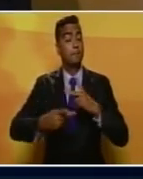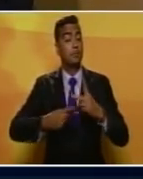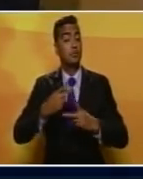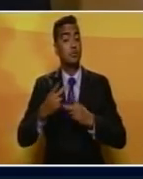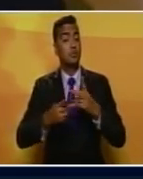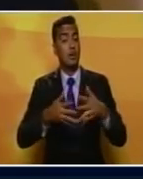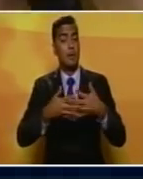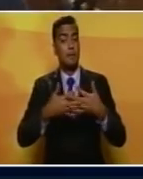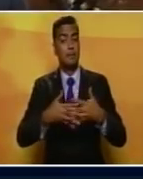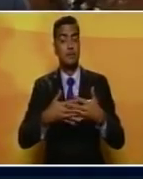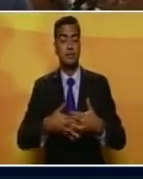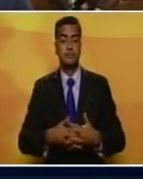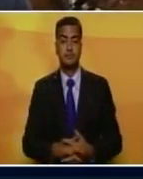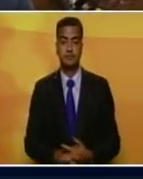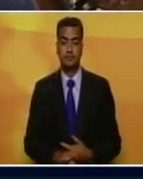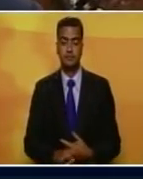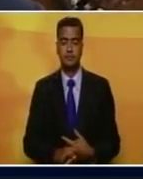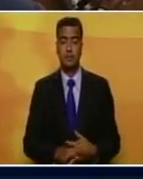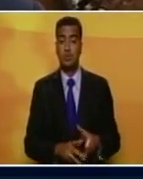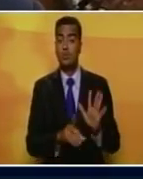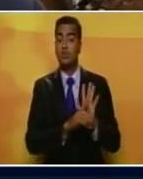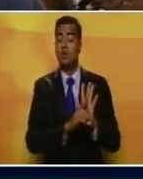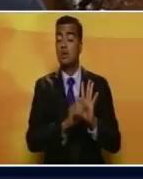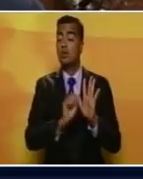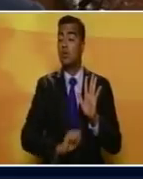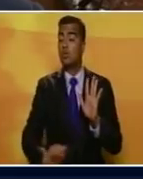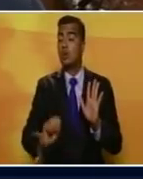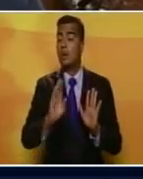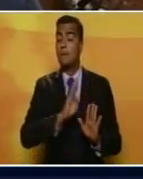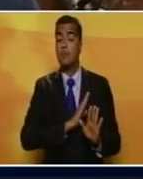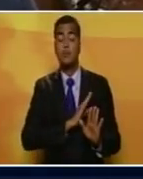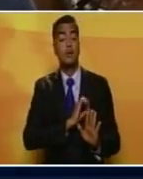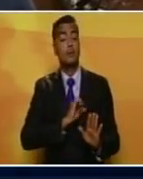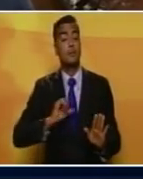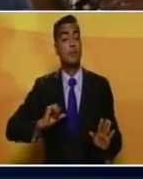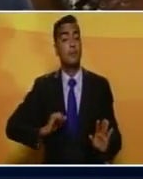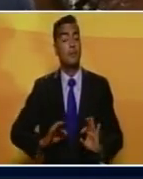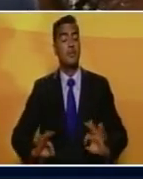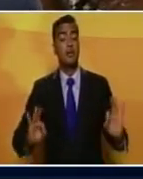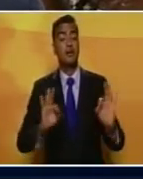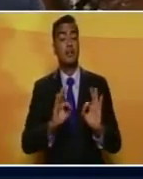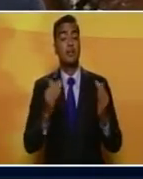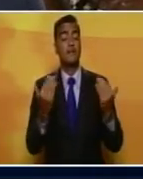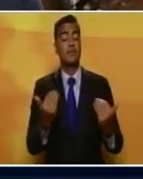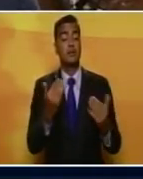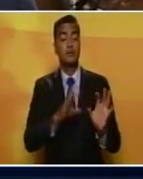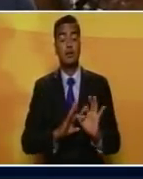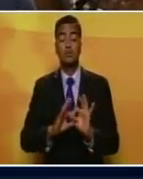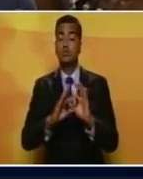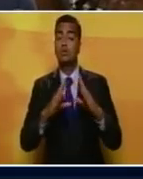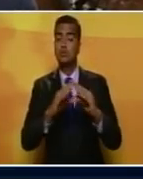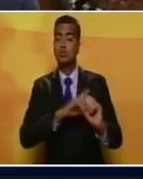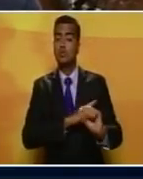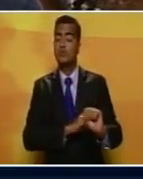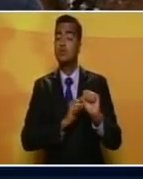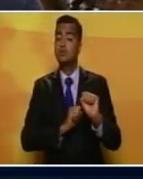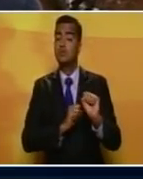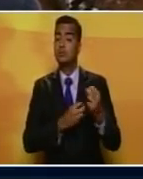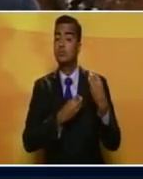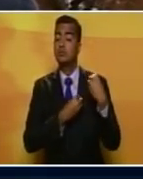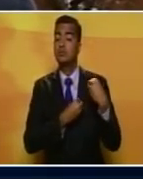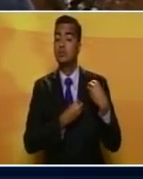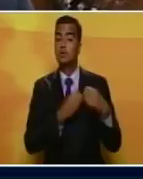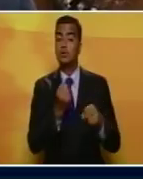o por vía del acaparamiento. Expresó el constituyente Torrealba que los consejos productivos de trabajadores no son para generar